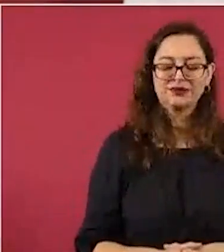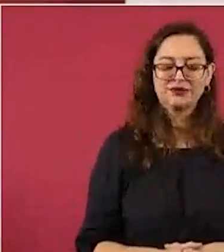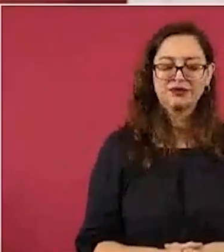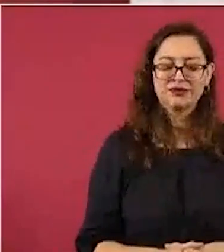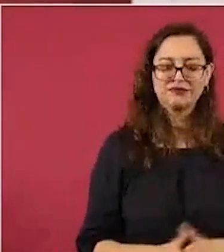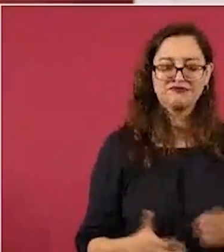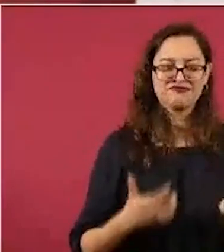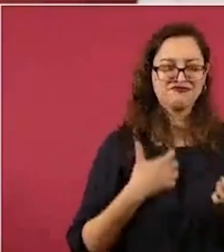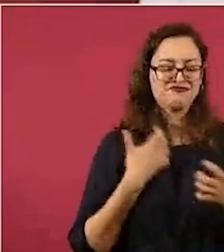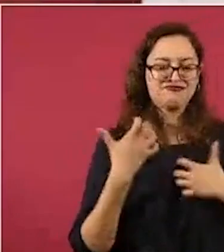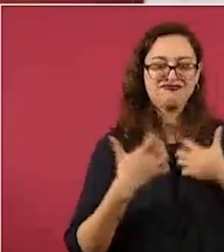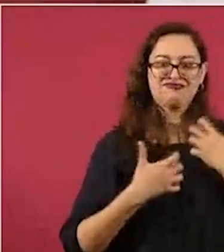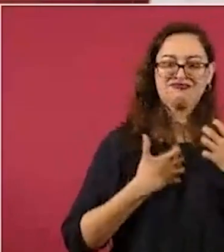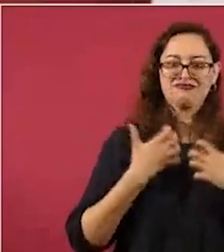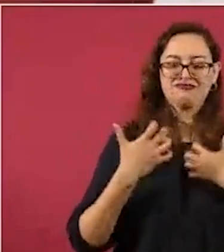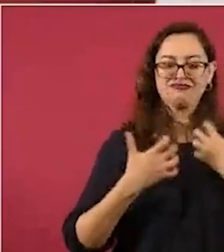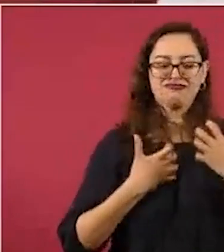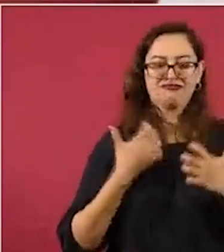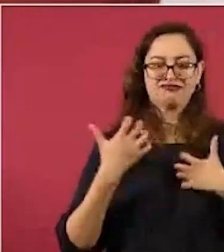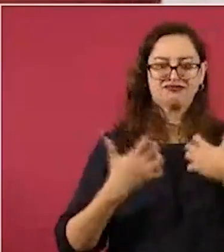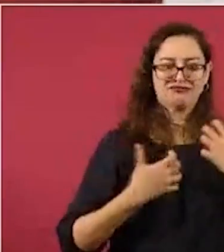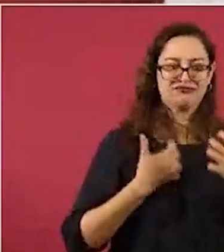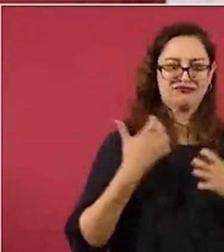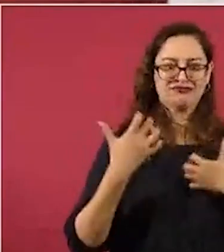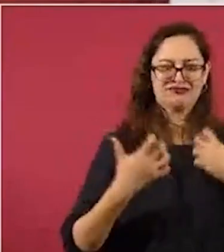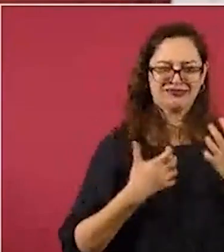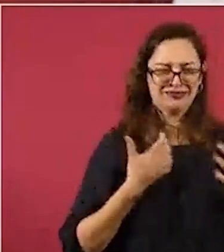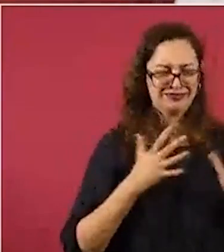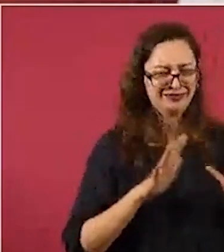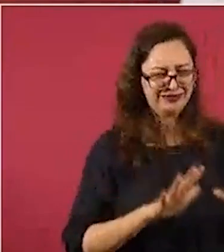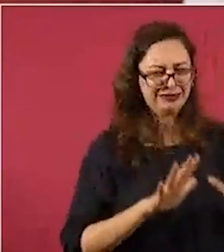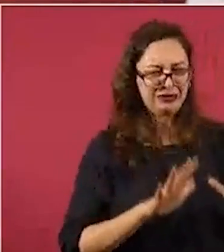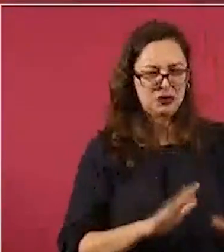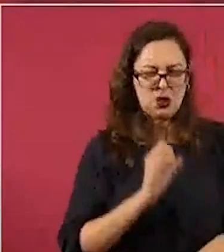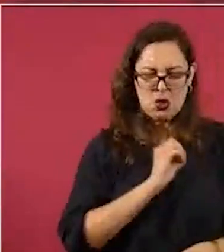que hagan coraje y que abandonen el odio